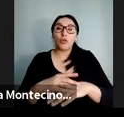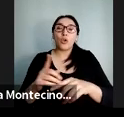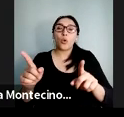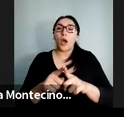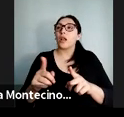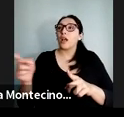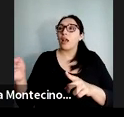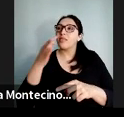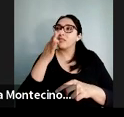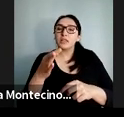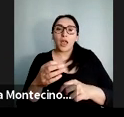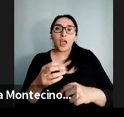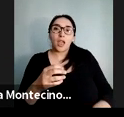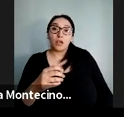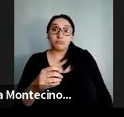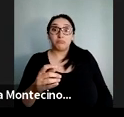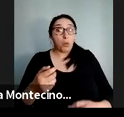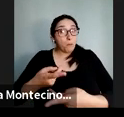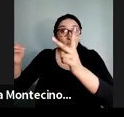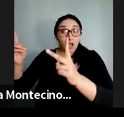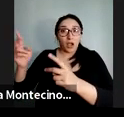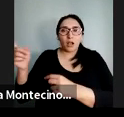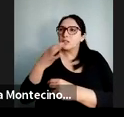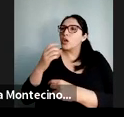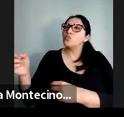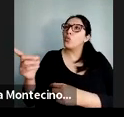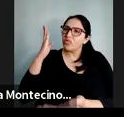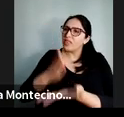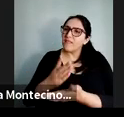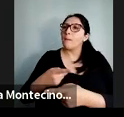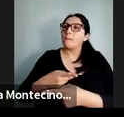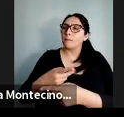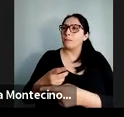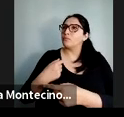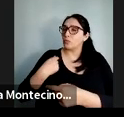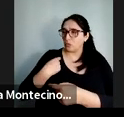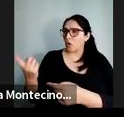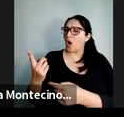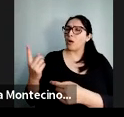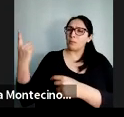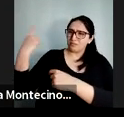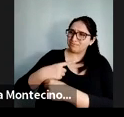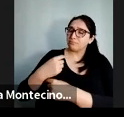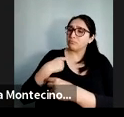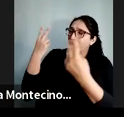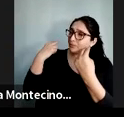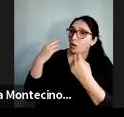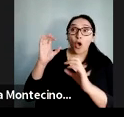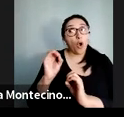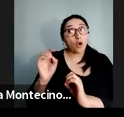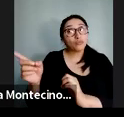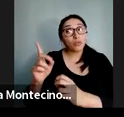de amenaza o de extorsión. Dentro de eso, nosotras estuvimos divulgando también lo que se trata este proyecto que se